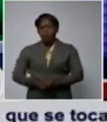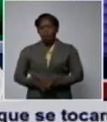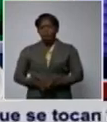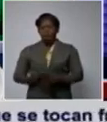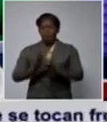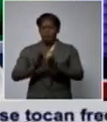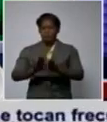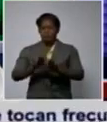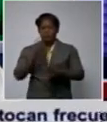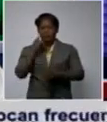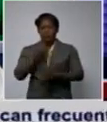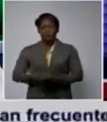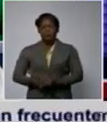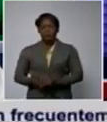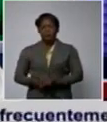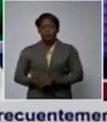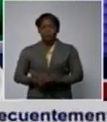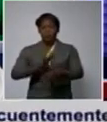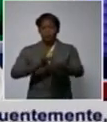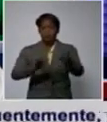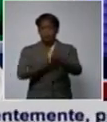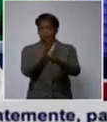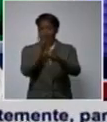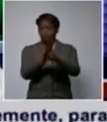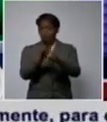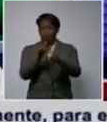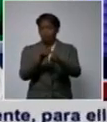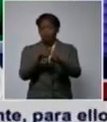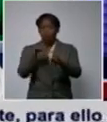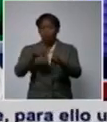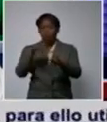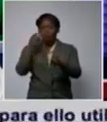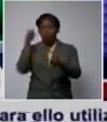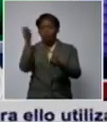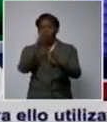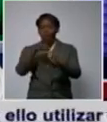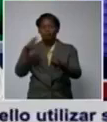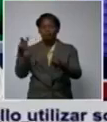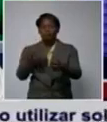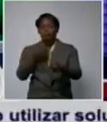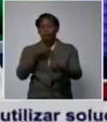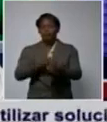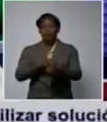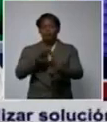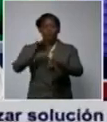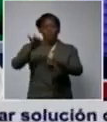Cuba, ante toda sintomatología, el dengue que tiene,